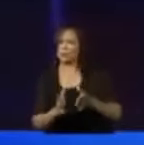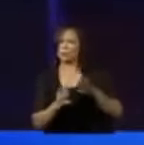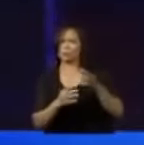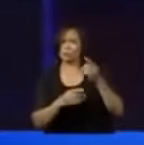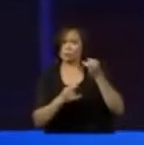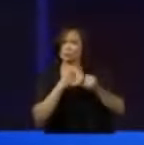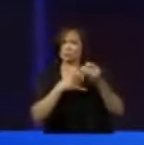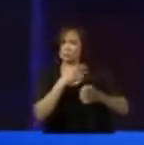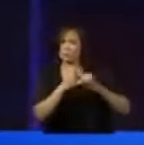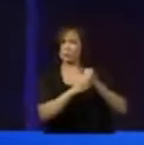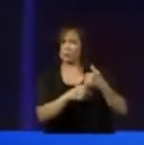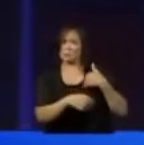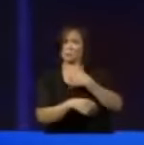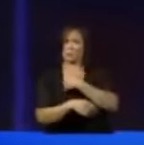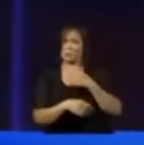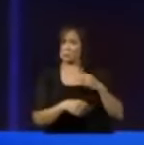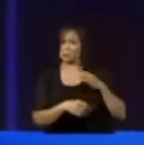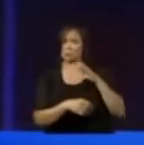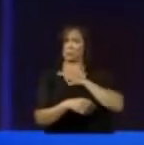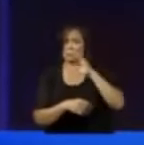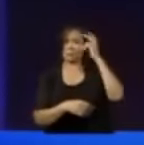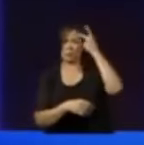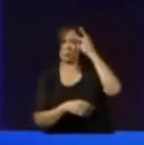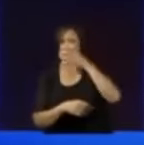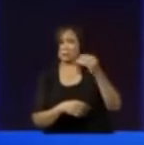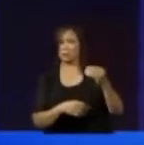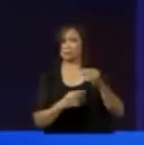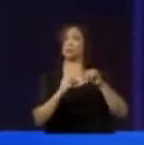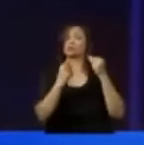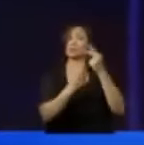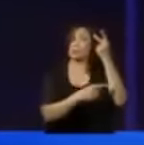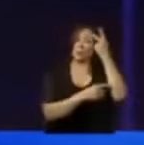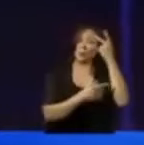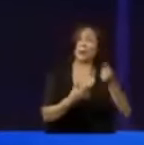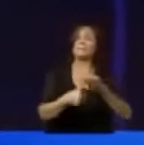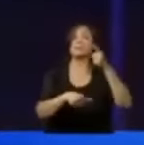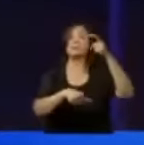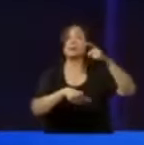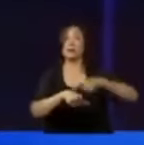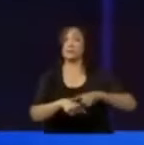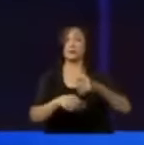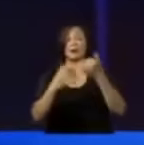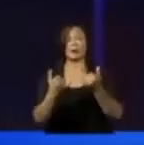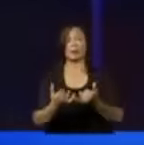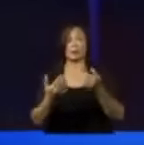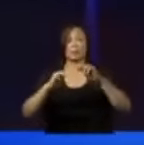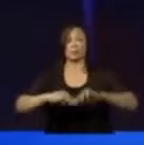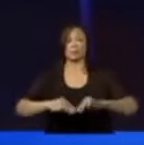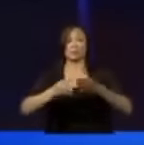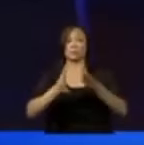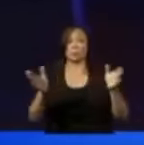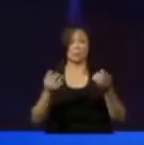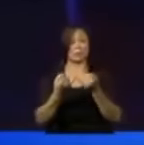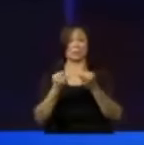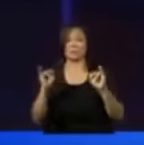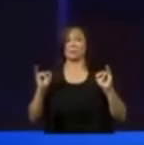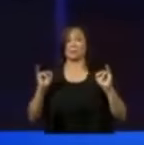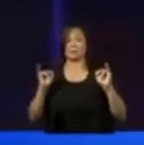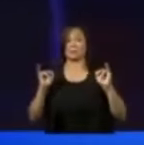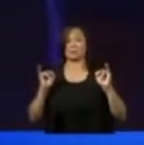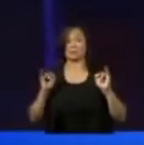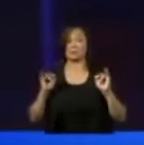de los últimos años, miembros del comité, de los comités políticos de los partidos. Por primera vez es que hoy hay un Ministerio Público